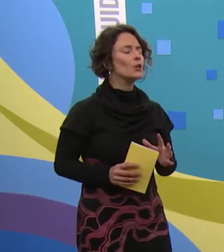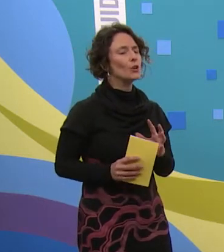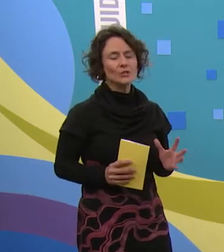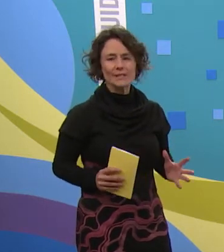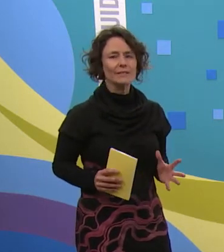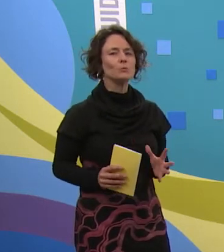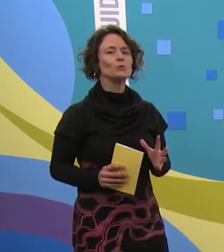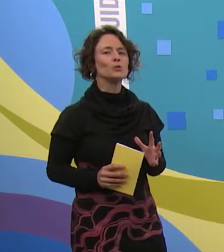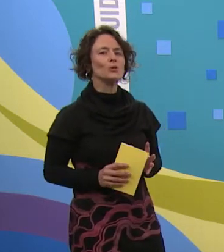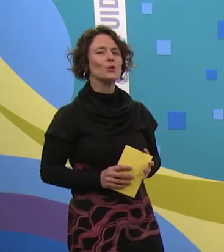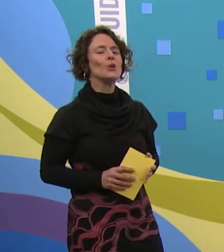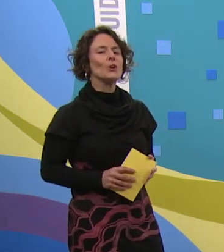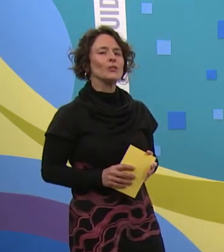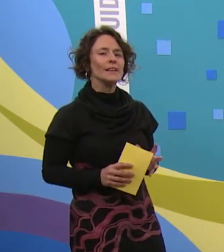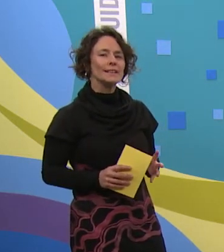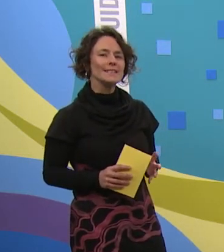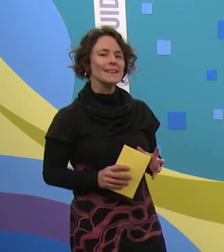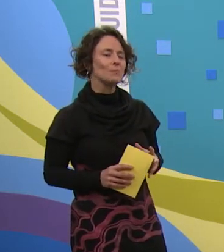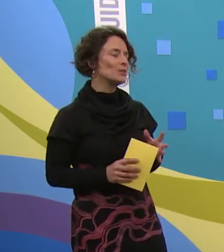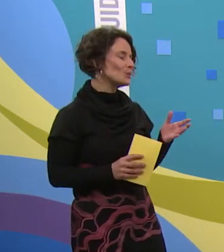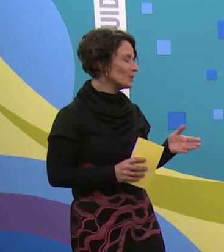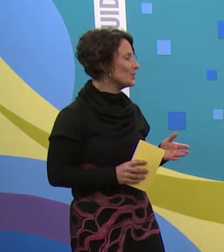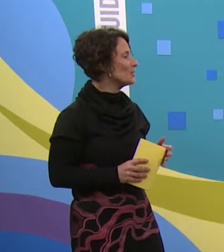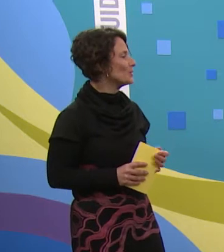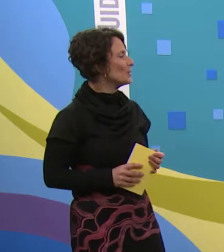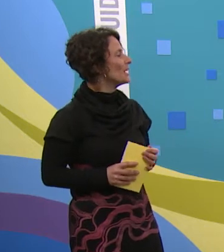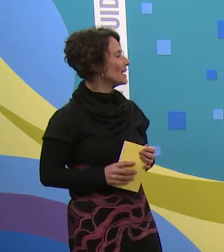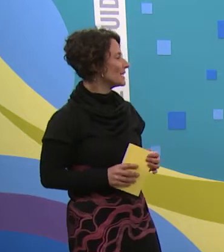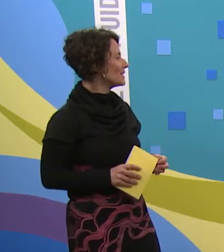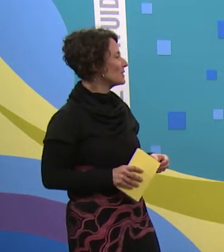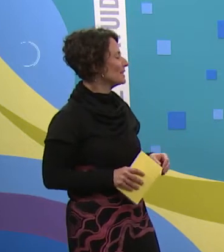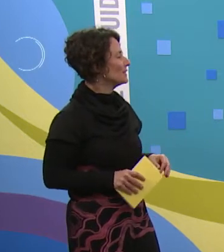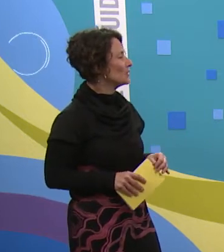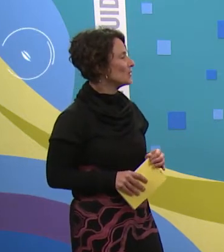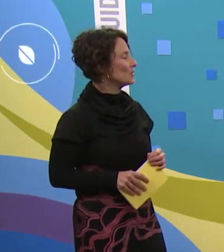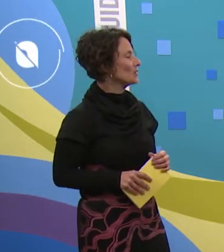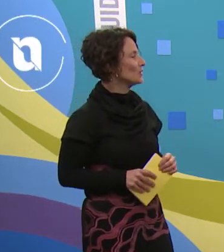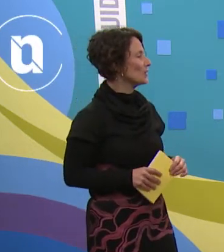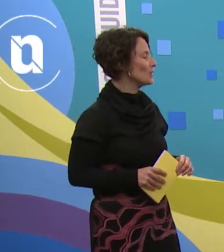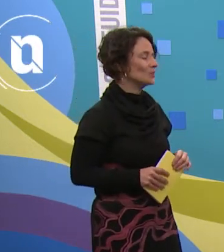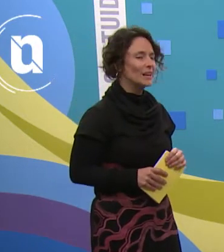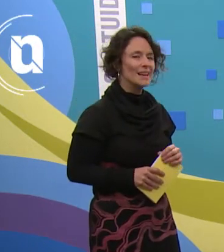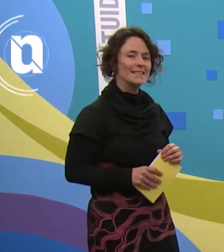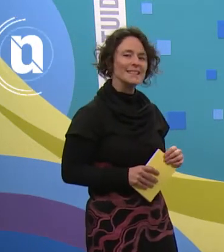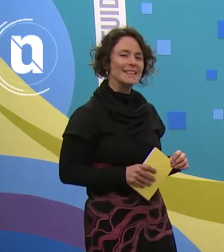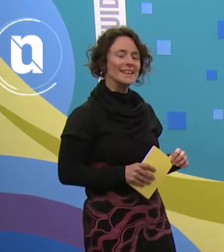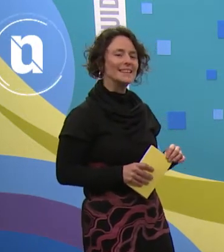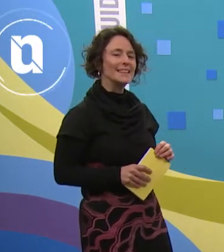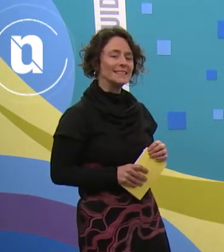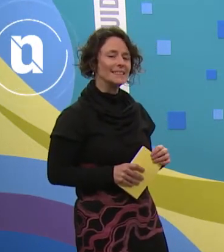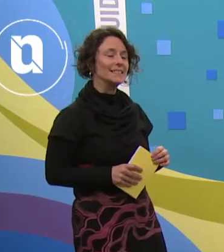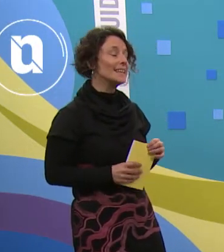extinción. No se sabe mucho de ella y por eso vino a charlar un ratito con nosotros la doctora